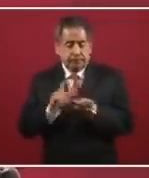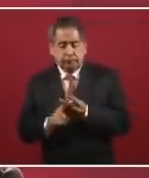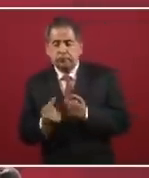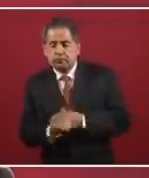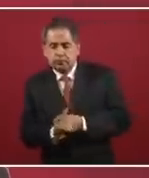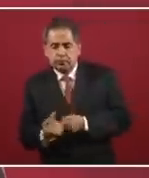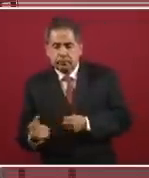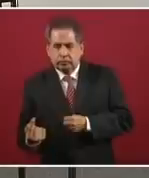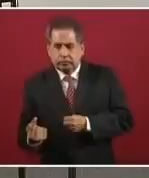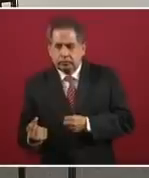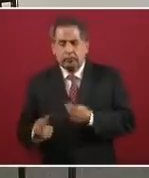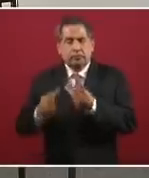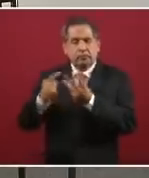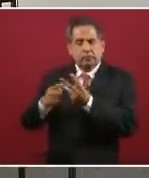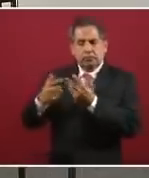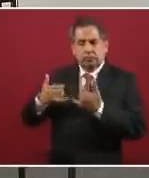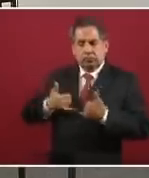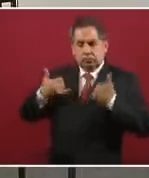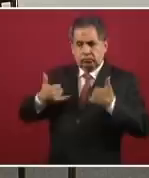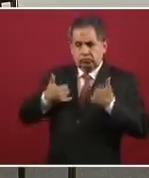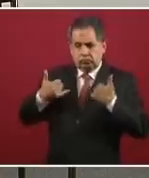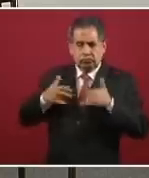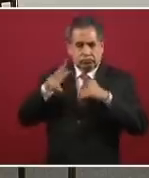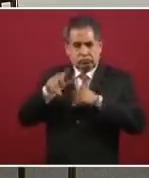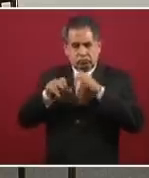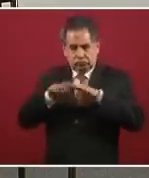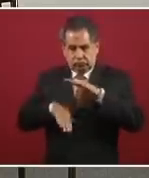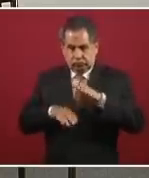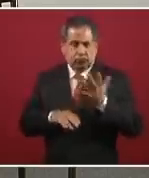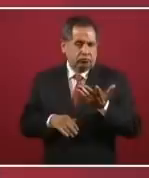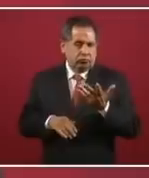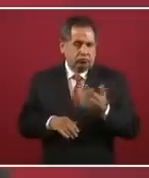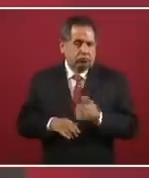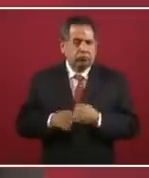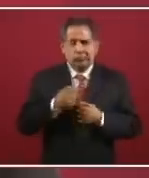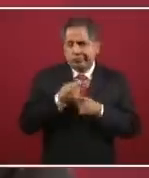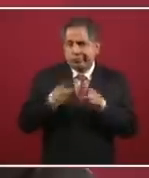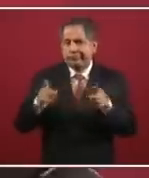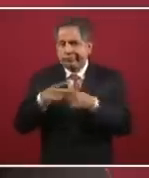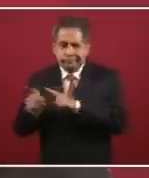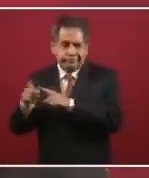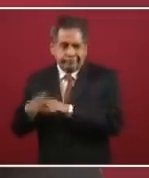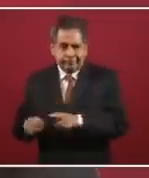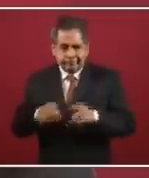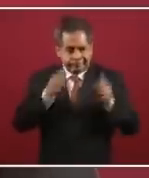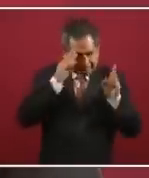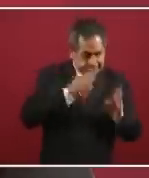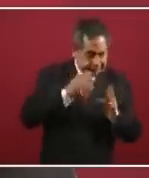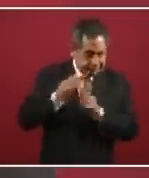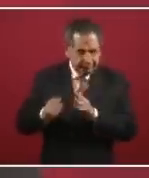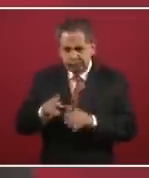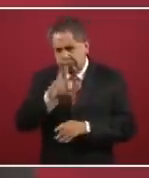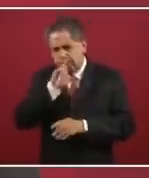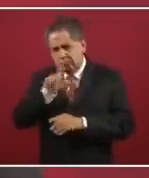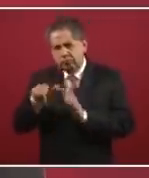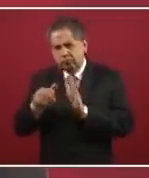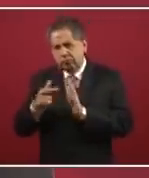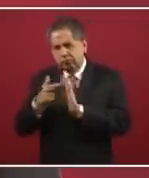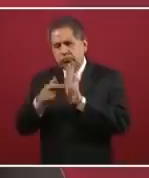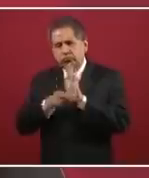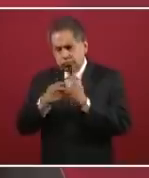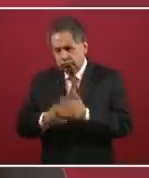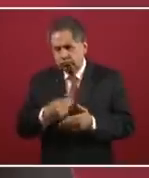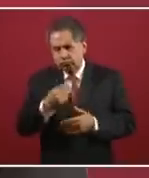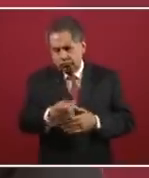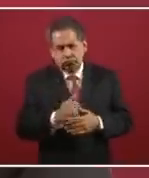Infancia y luego adolescentes. Y en cada caso hay una política distinta, entonces, pero con mucho gusto te compartimos ese protocolo que está funcionando